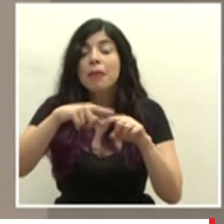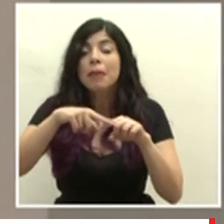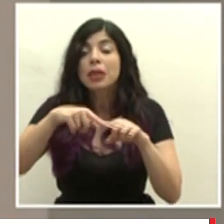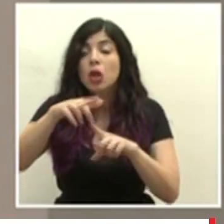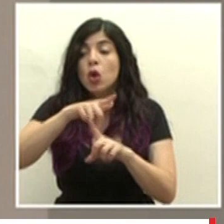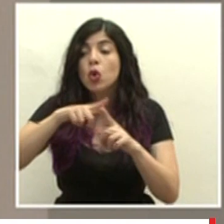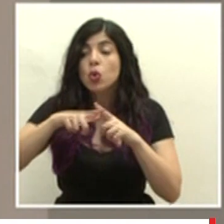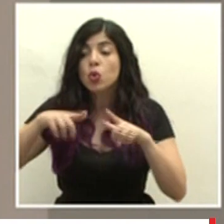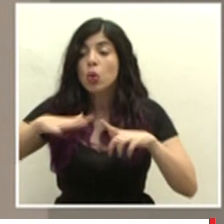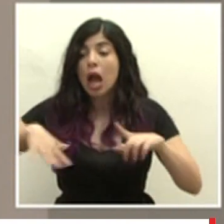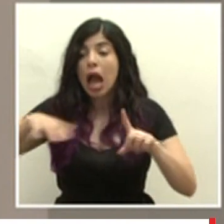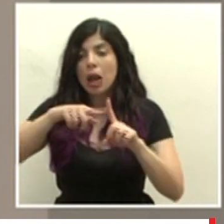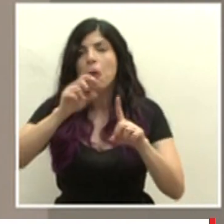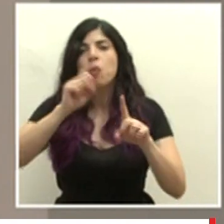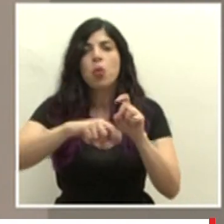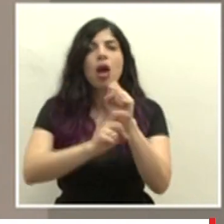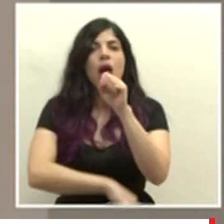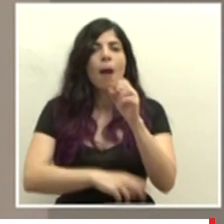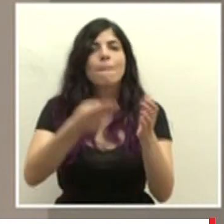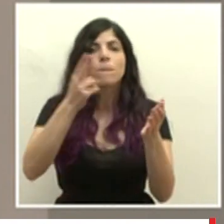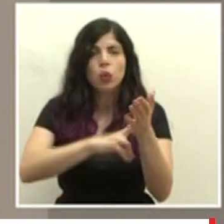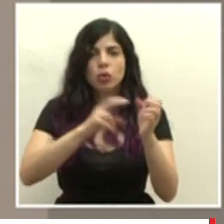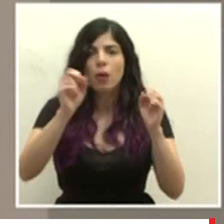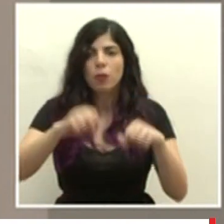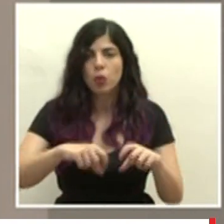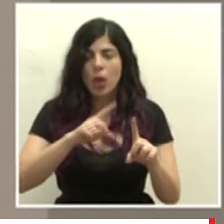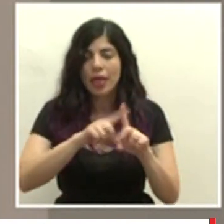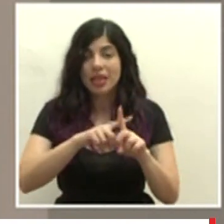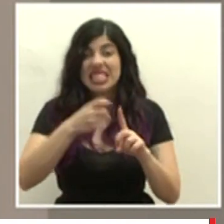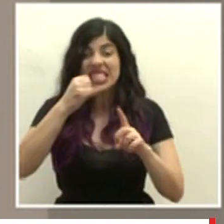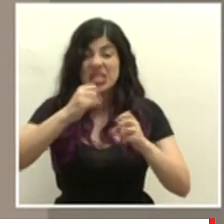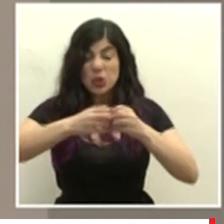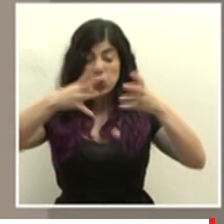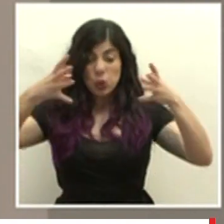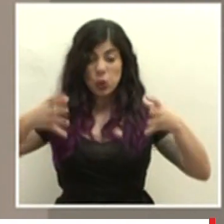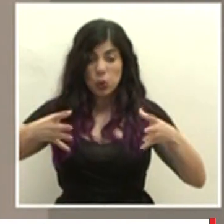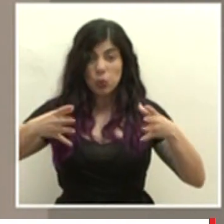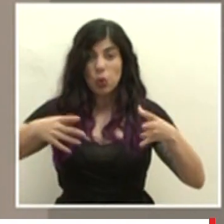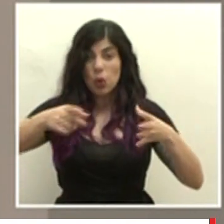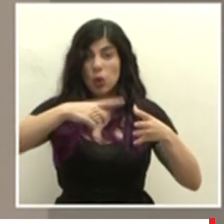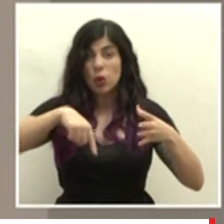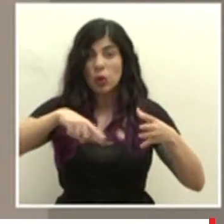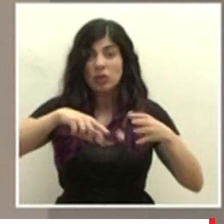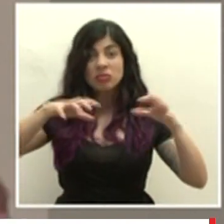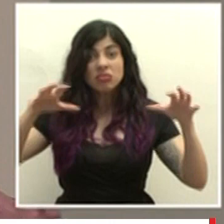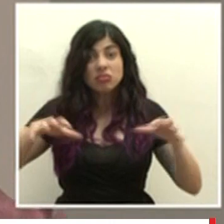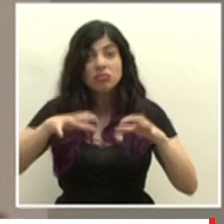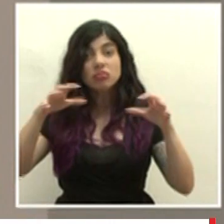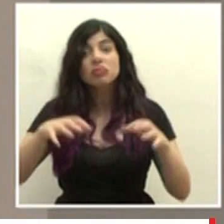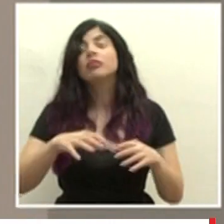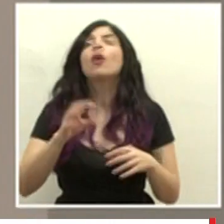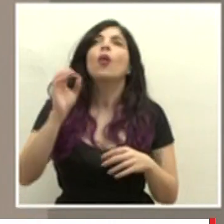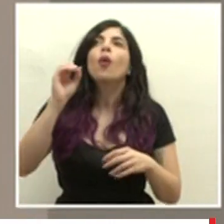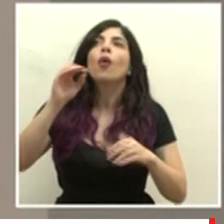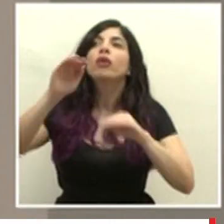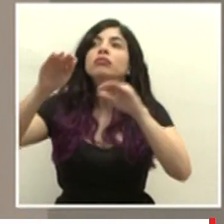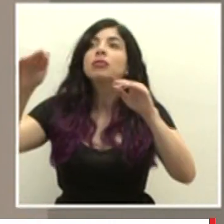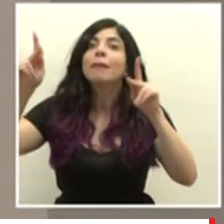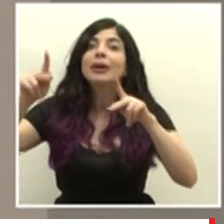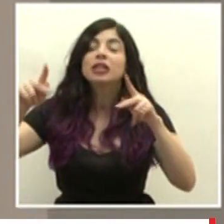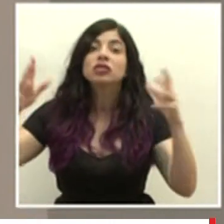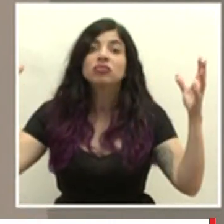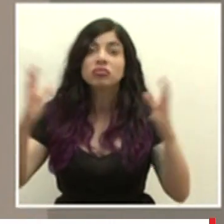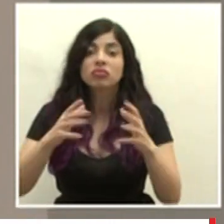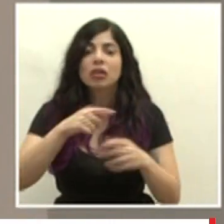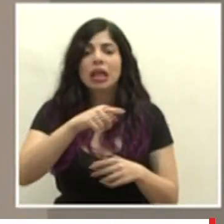así se puede multar o se puede aplicar una sanción. Obviamente grupos organizados que hacen actividades o convocan actividades, sí